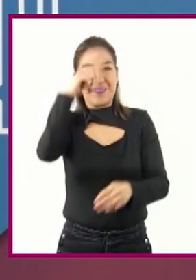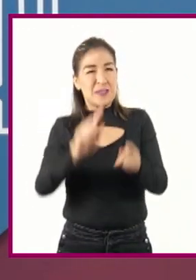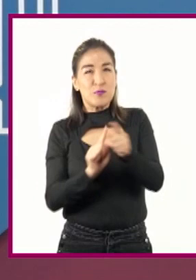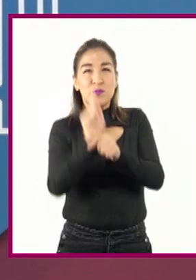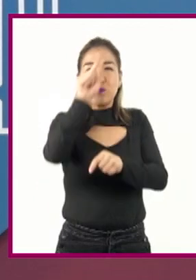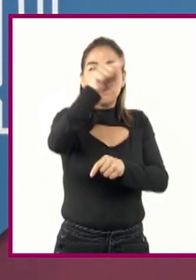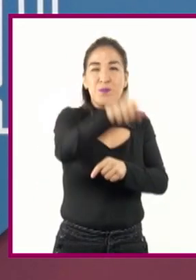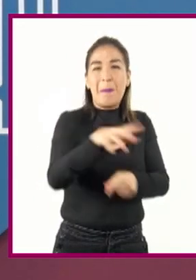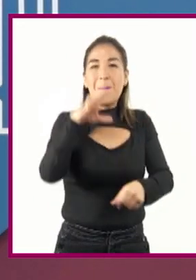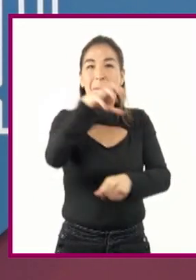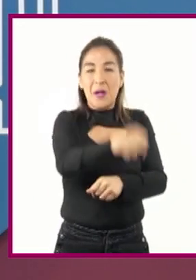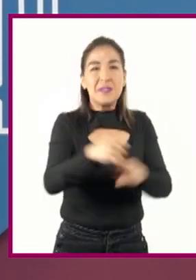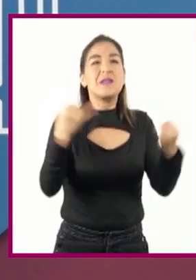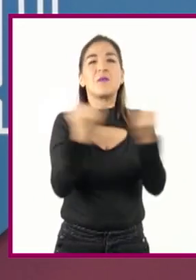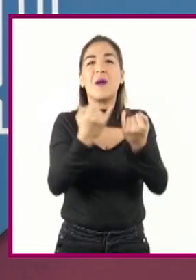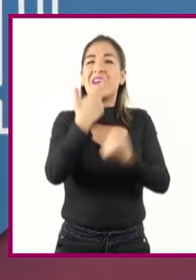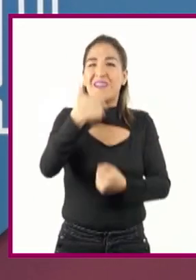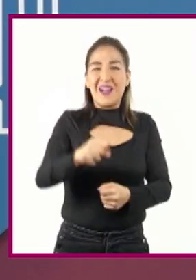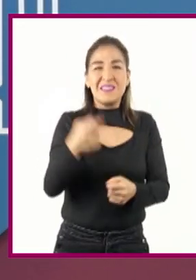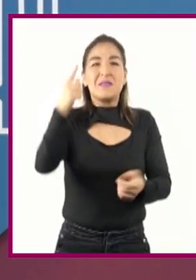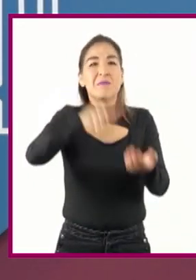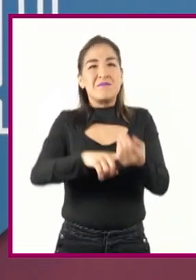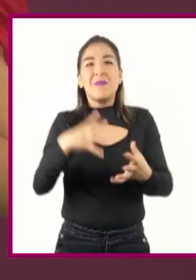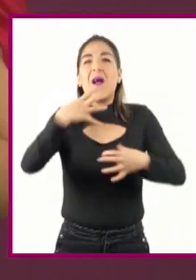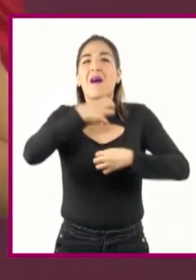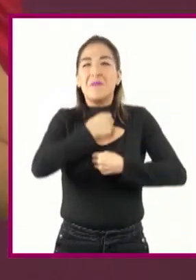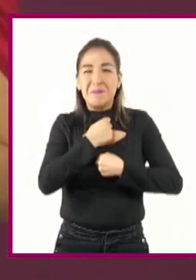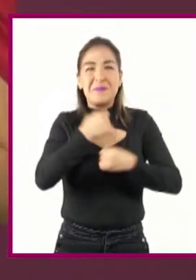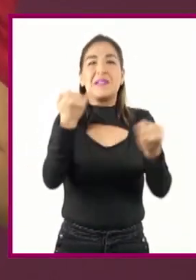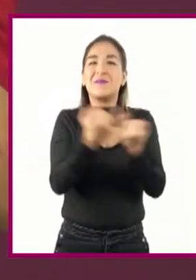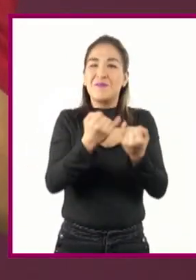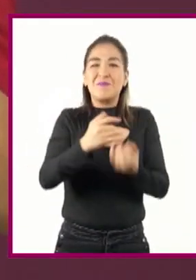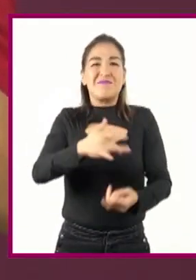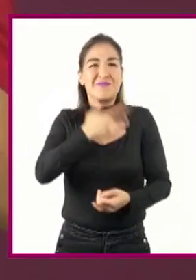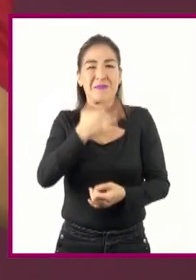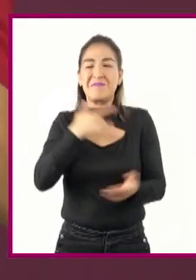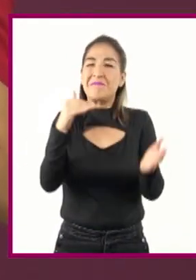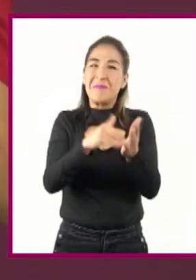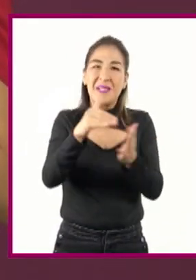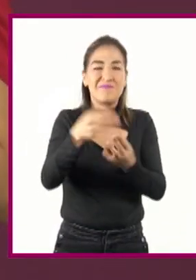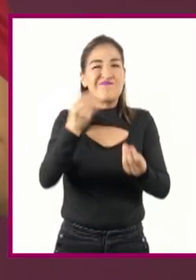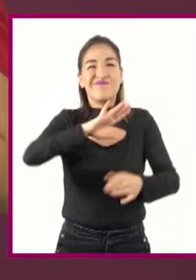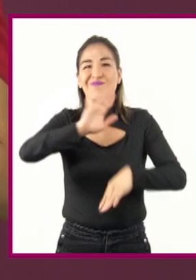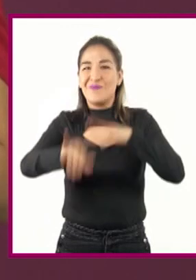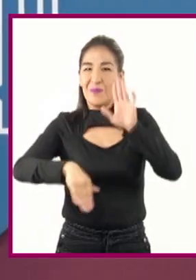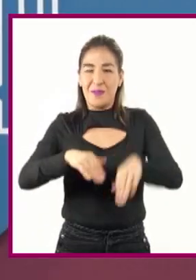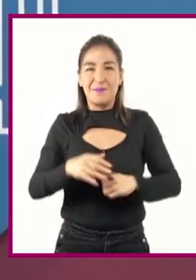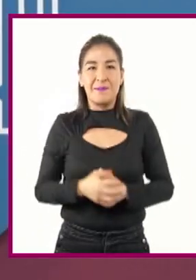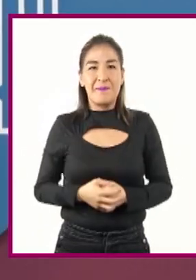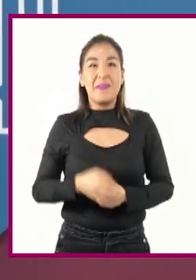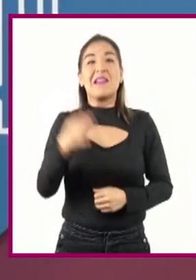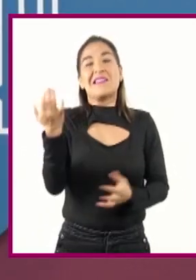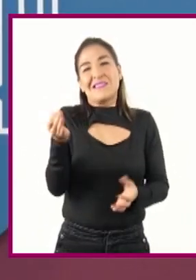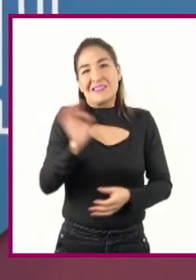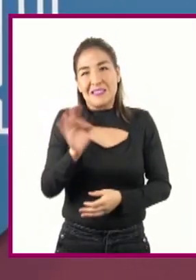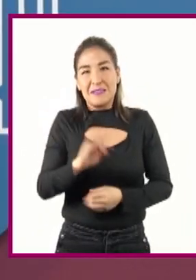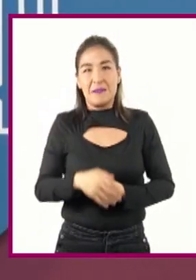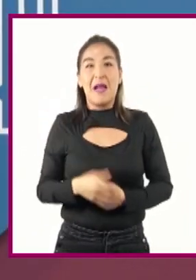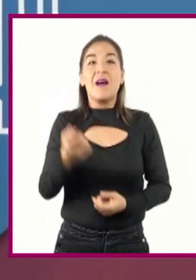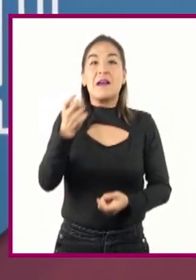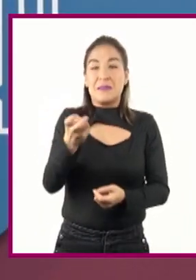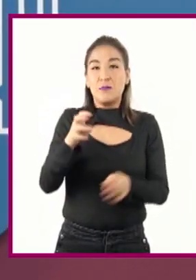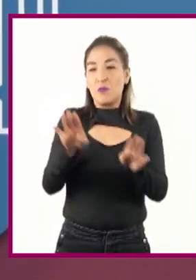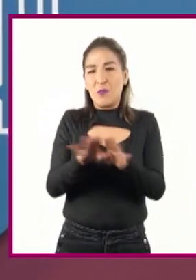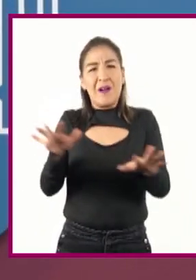y obuses con gases asfixiantes que causaron miles de muertes, aunque no todos